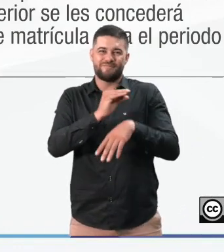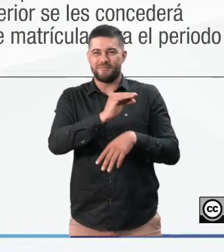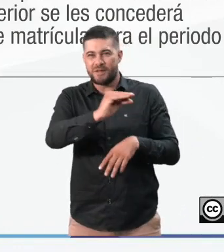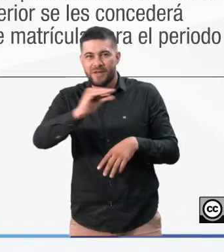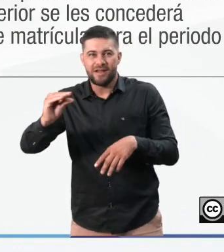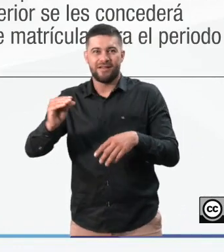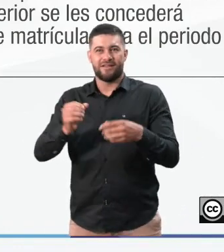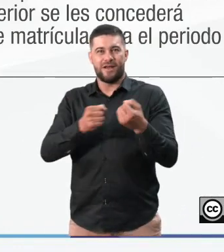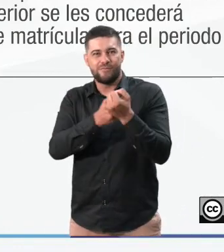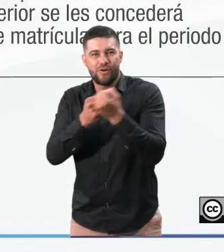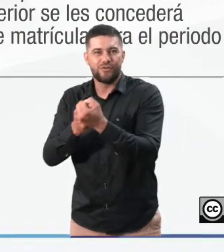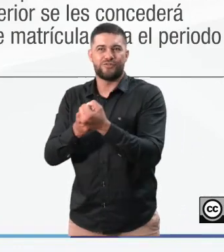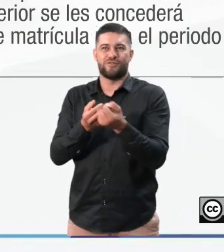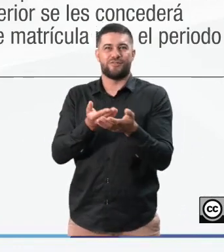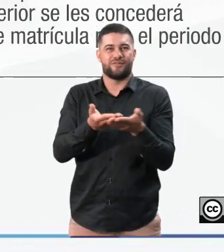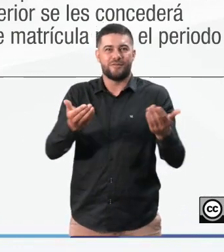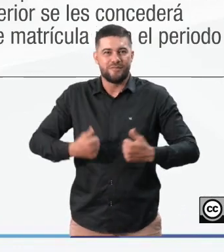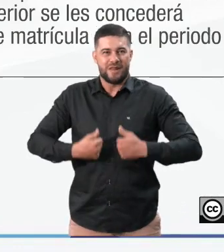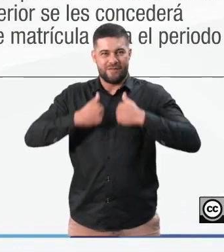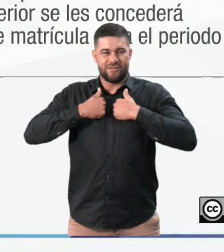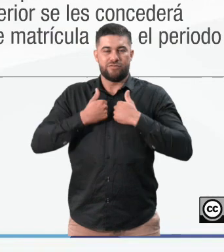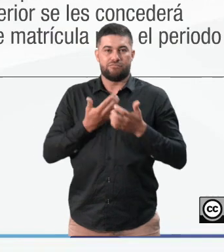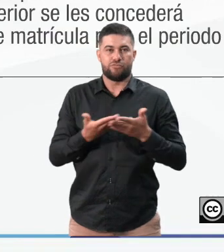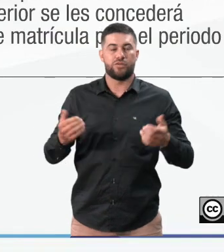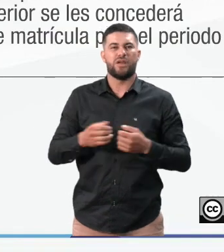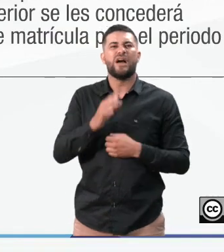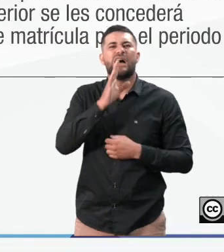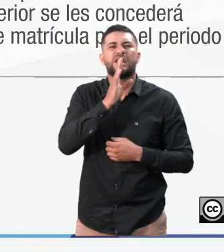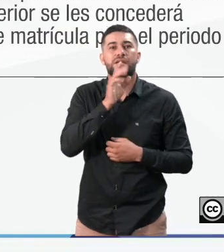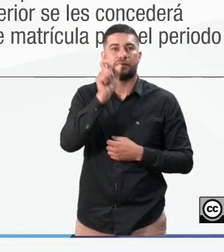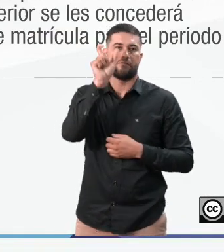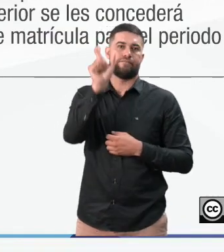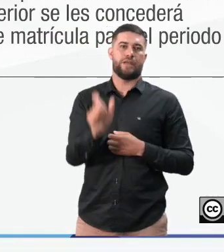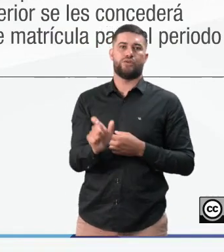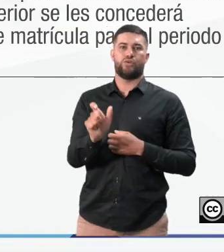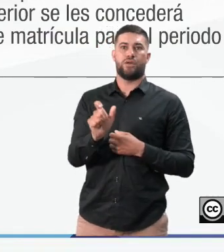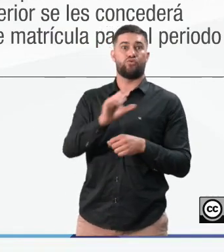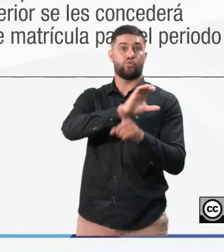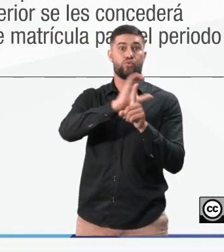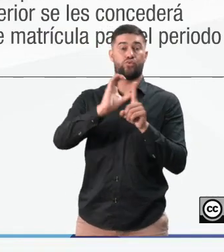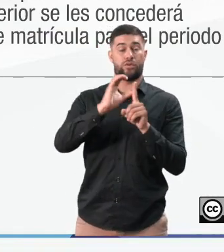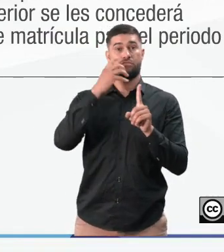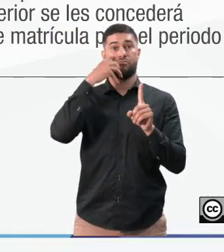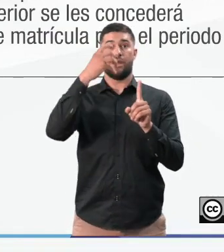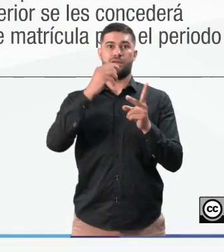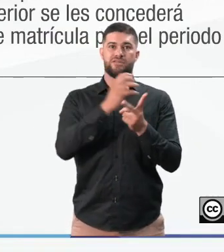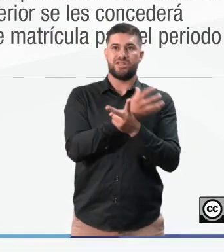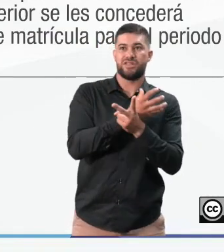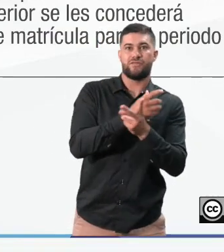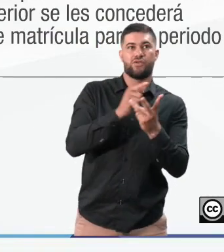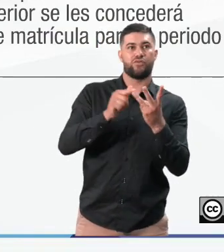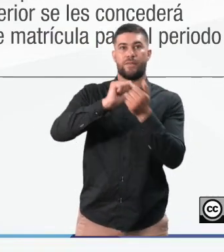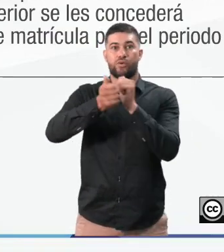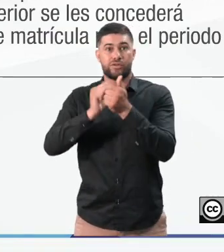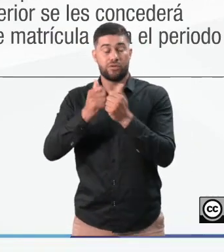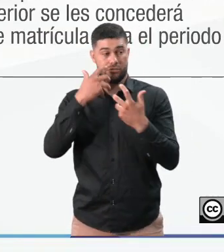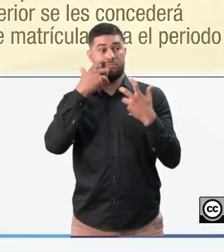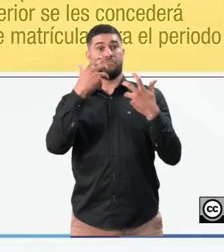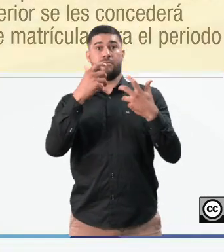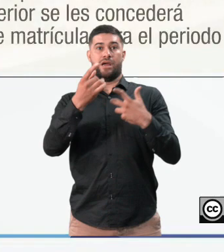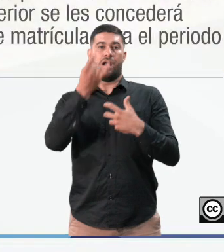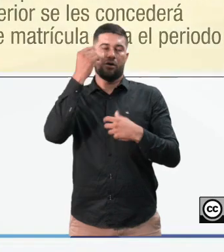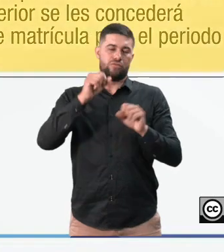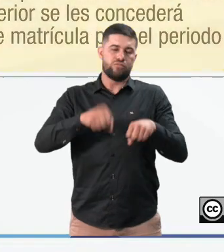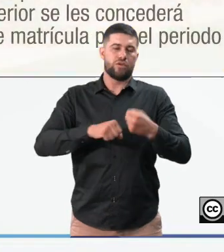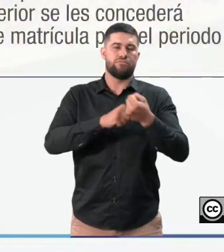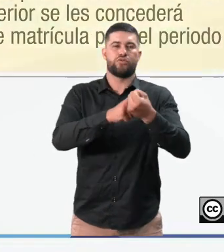personas que sobresalgan en certámenes culturales, científicos y deportivos. Y a